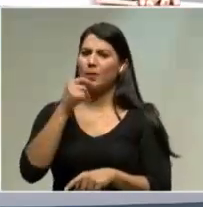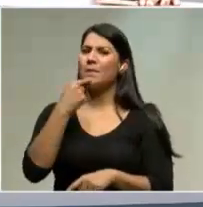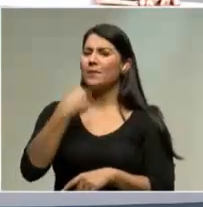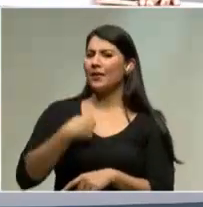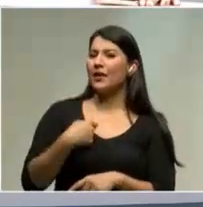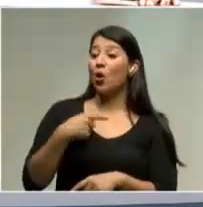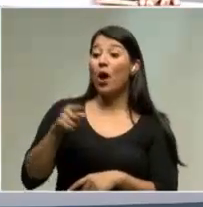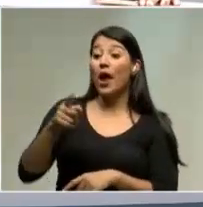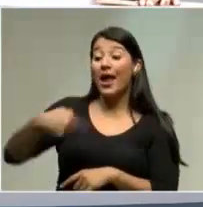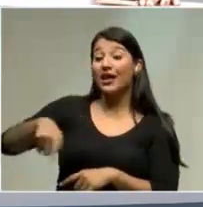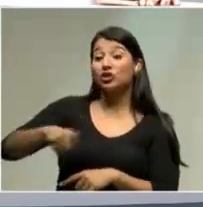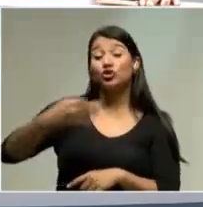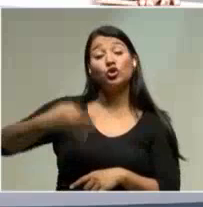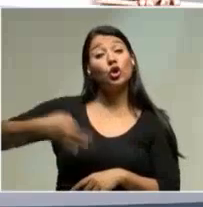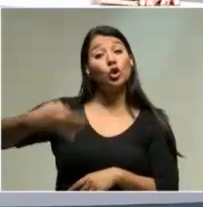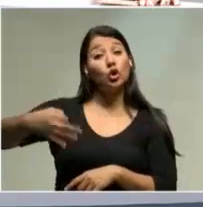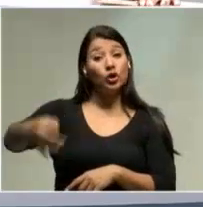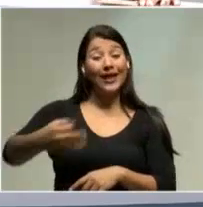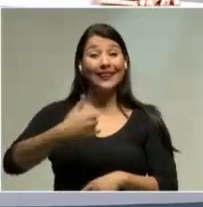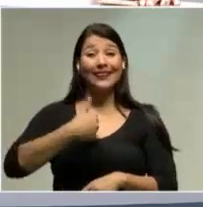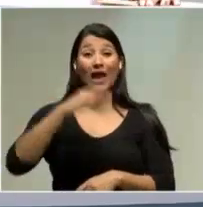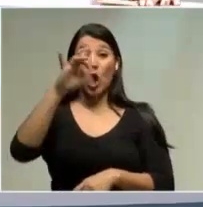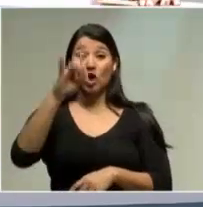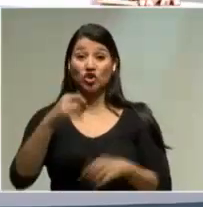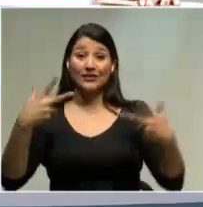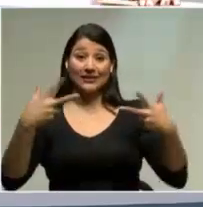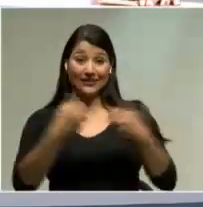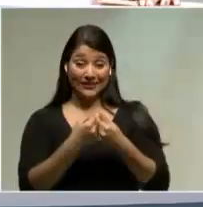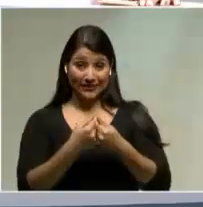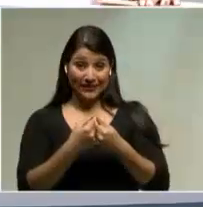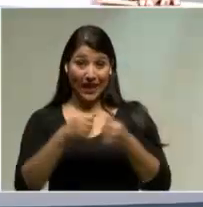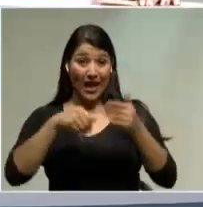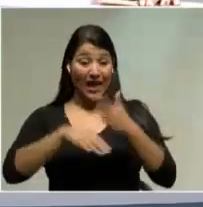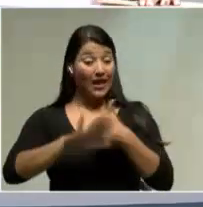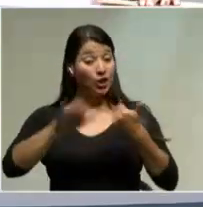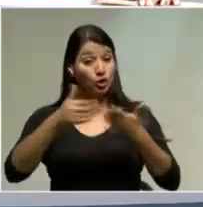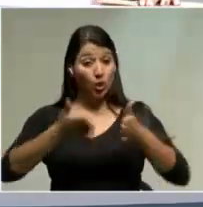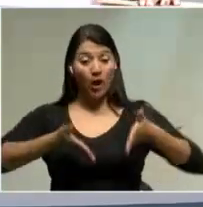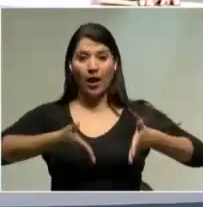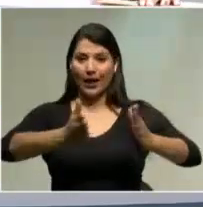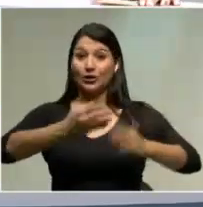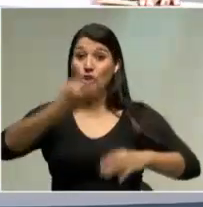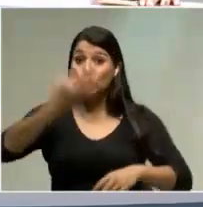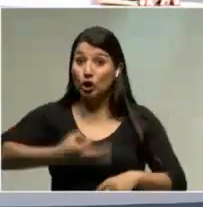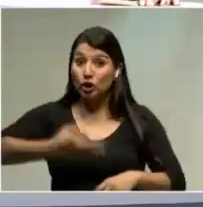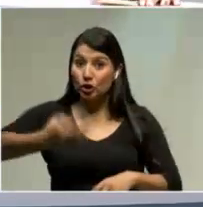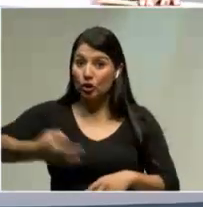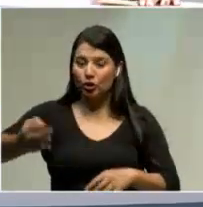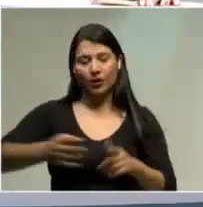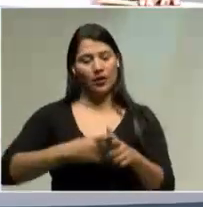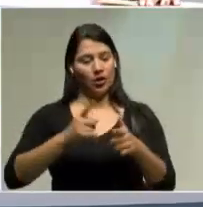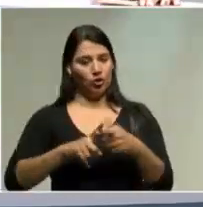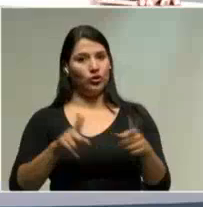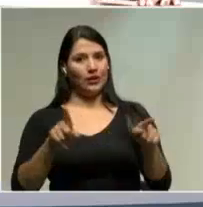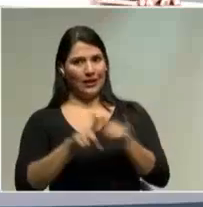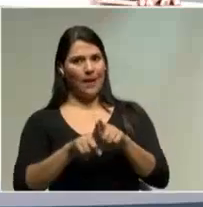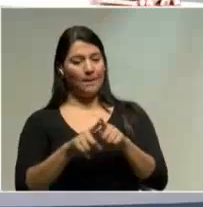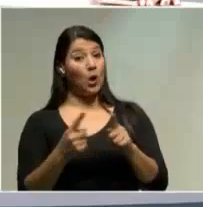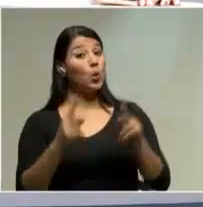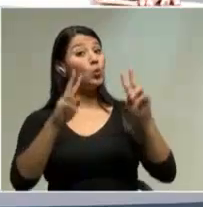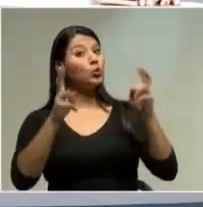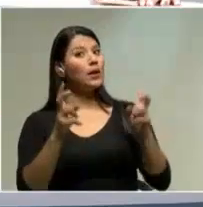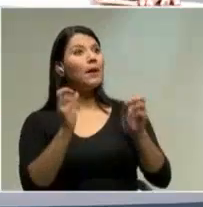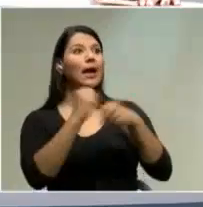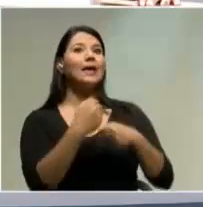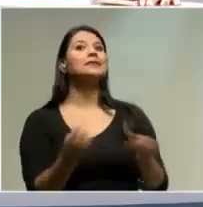ellos diariamente tienen 80 accidentes de tránsito en toda circunvalación, diariamente. Entonces es también un tema que hace